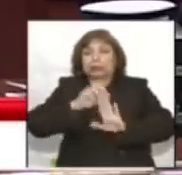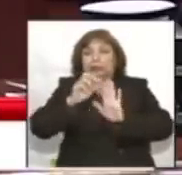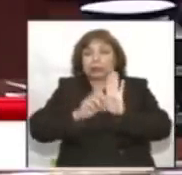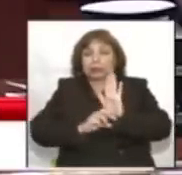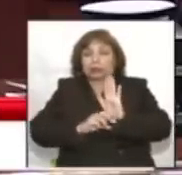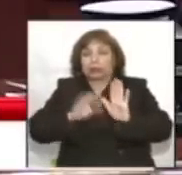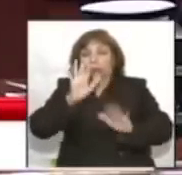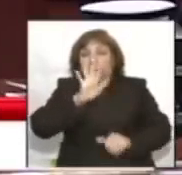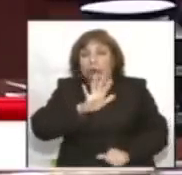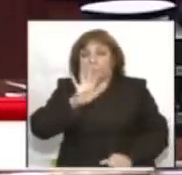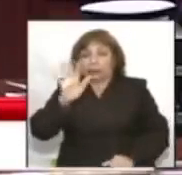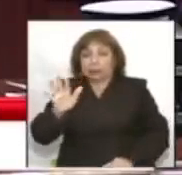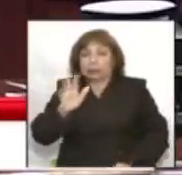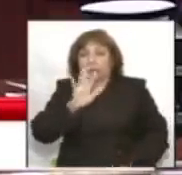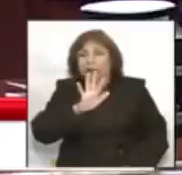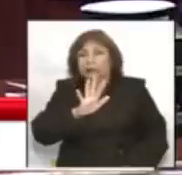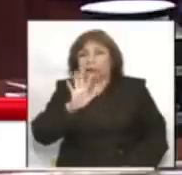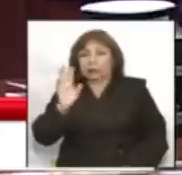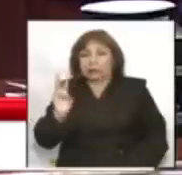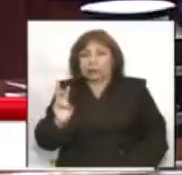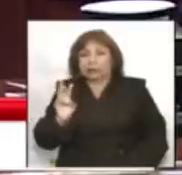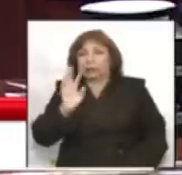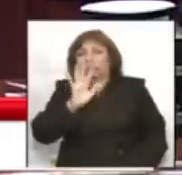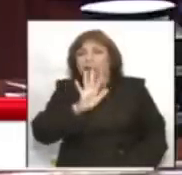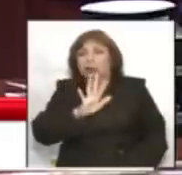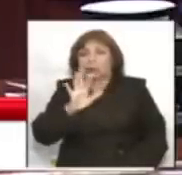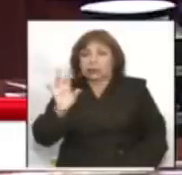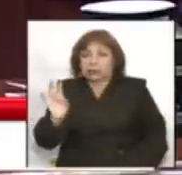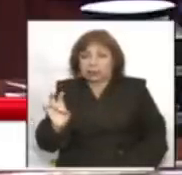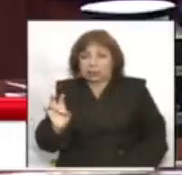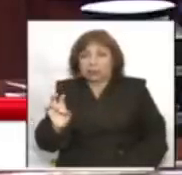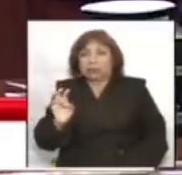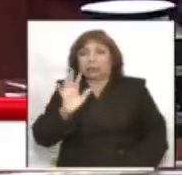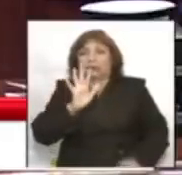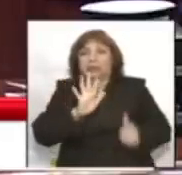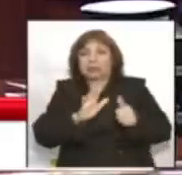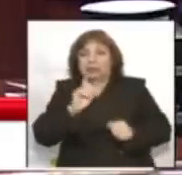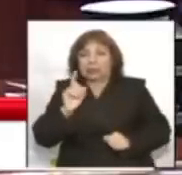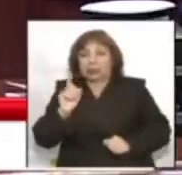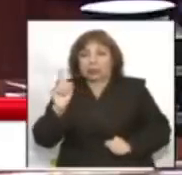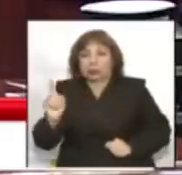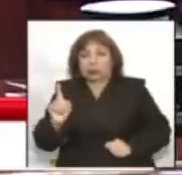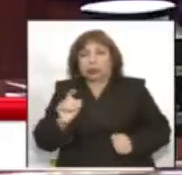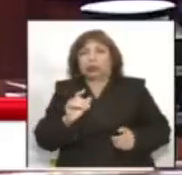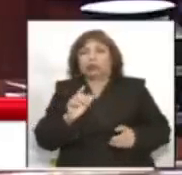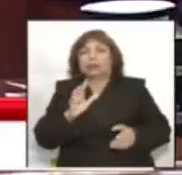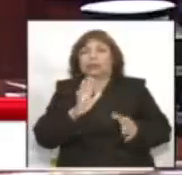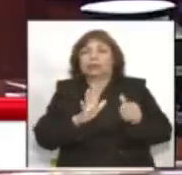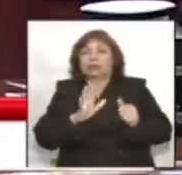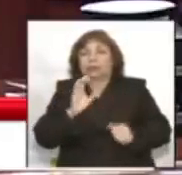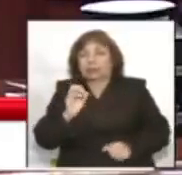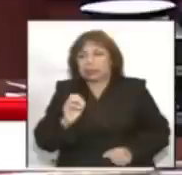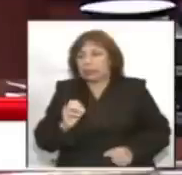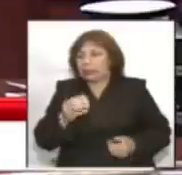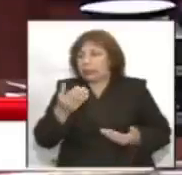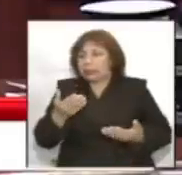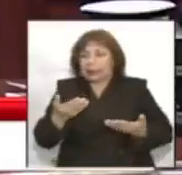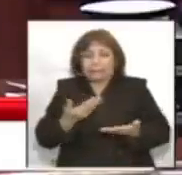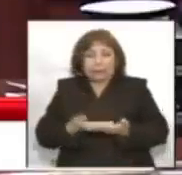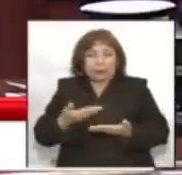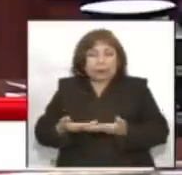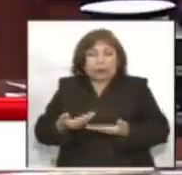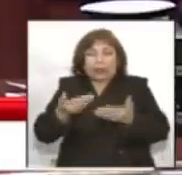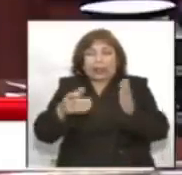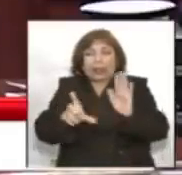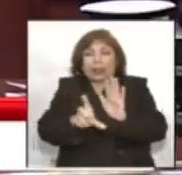beneficiar a la población que realmente tiene su dinero en el banco y no recibe ni una cuota de interés no le pagan absolutamente